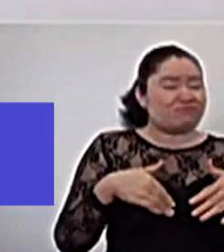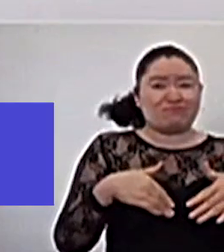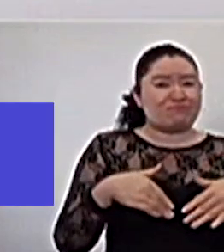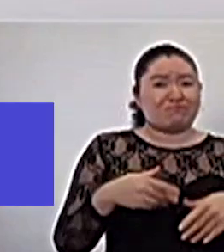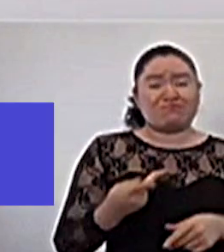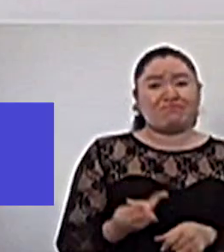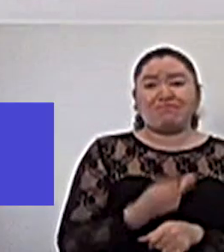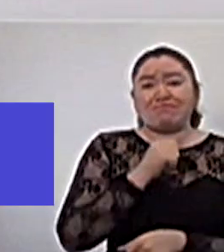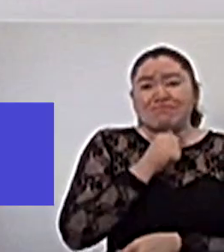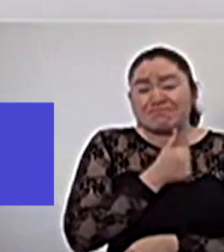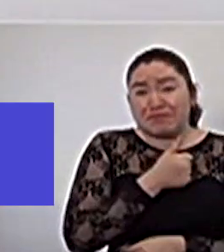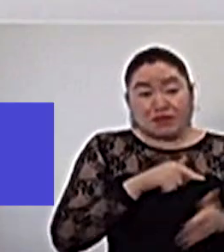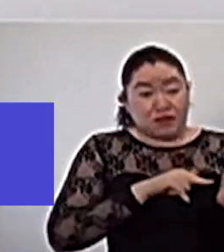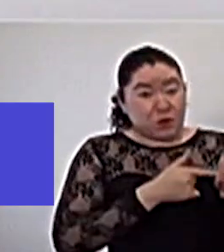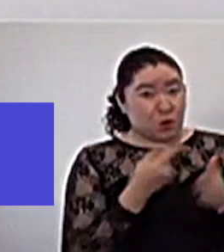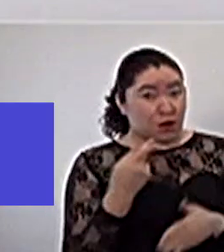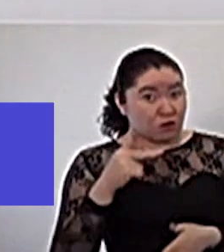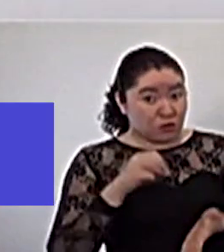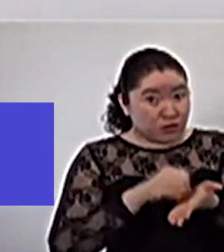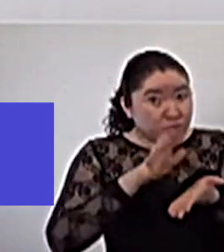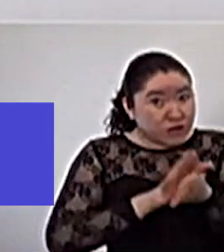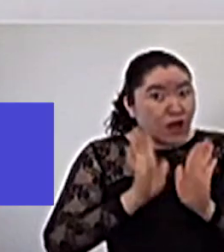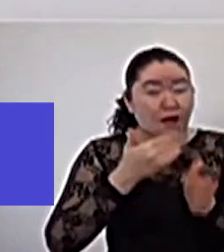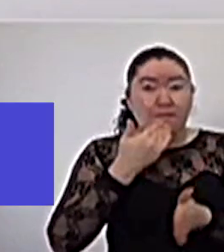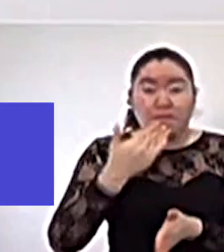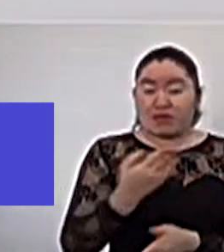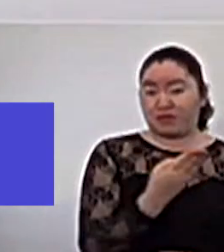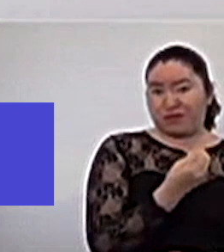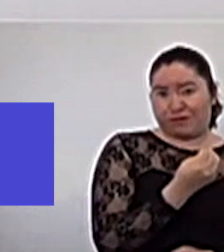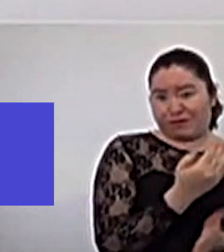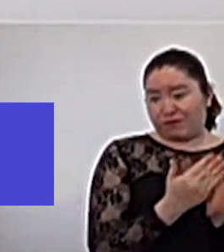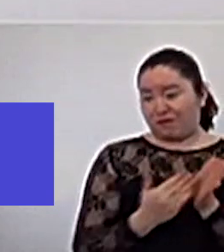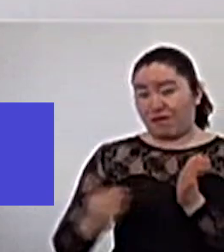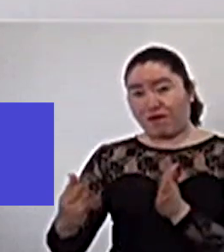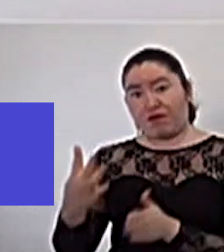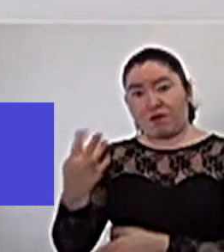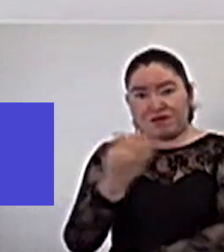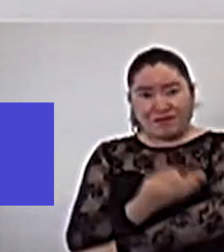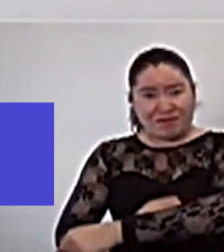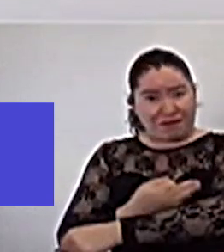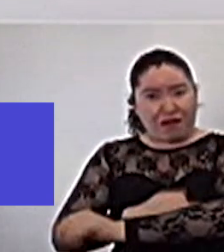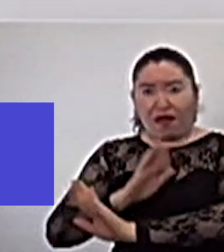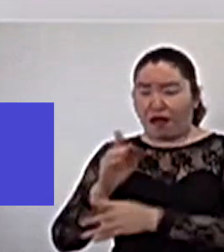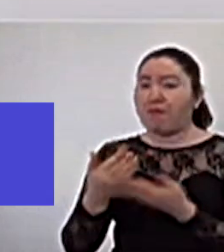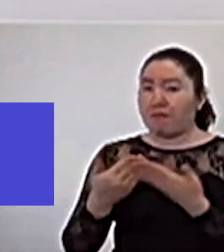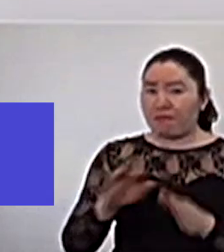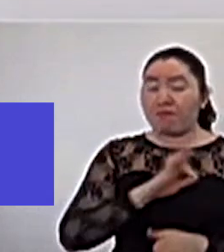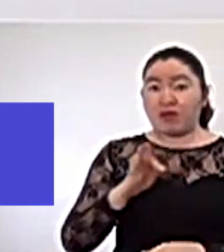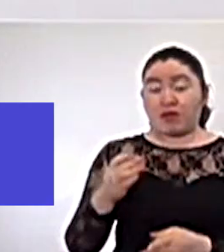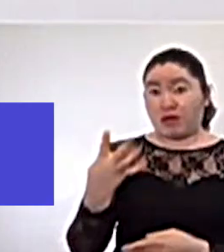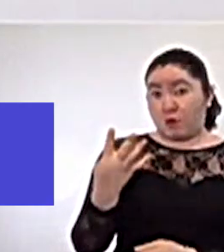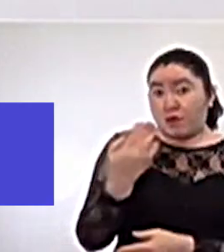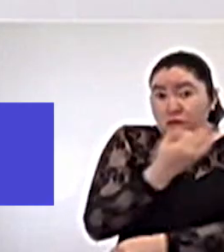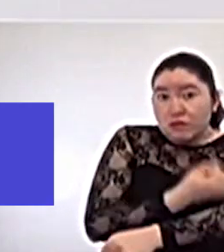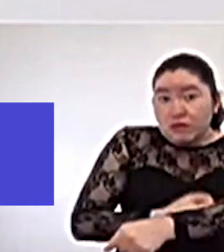con que lleguen a la hora que les corresponde, y de las 9 a las 4 de la tarde va a estar abierto. Si hay filas todavía a las 4 de la tarde o hay